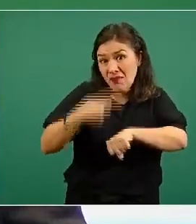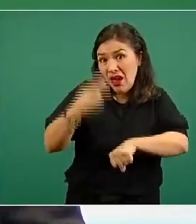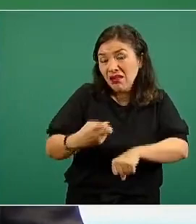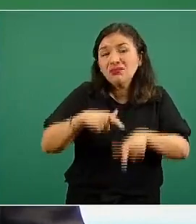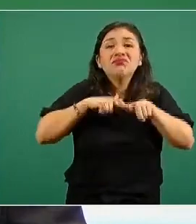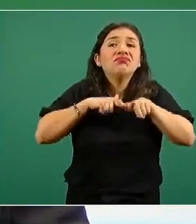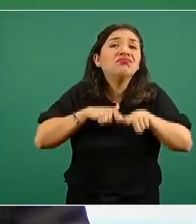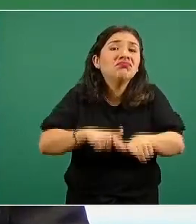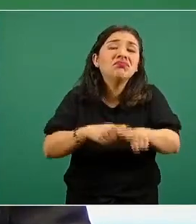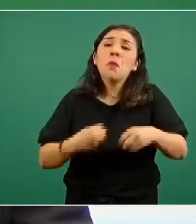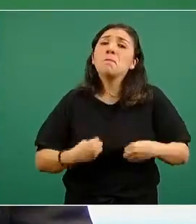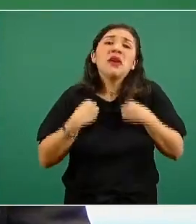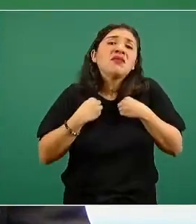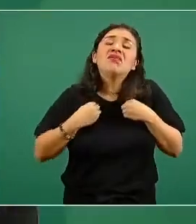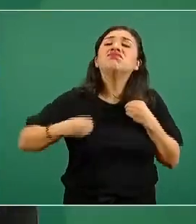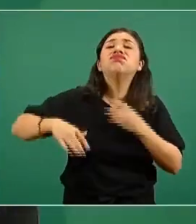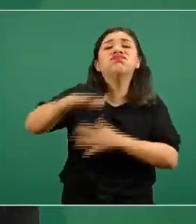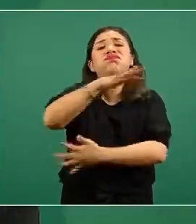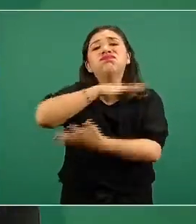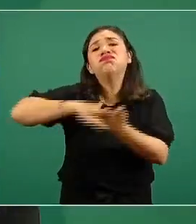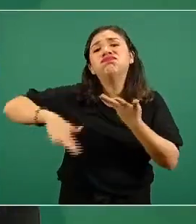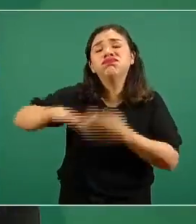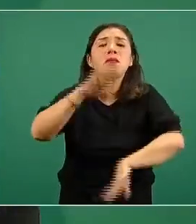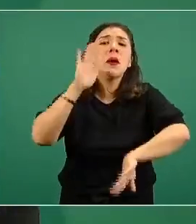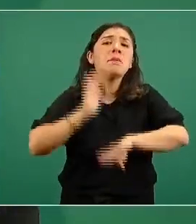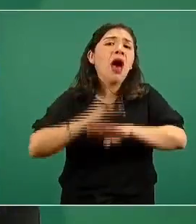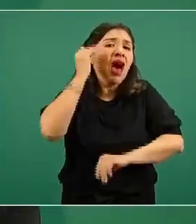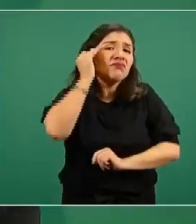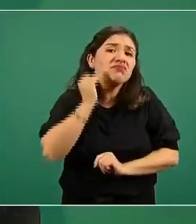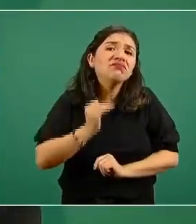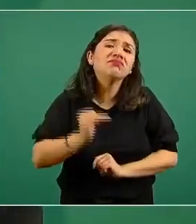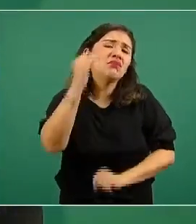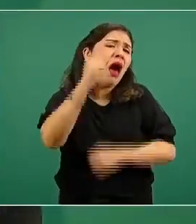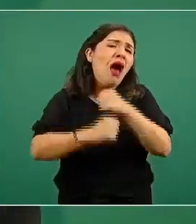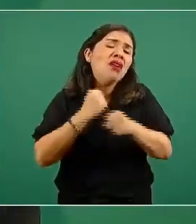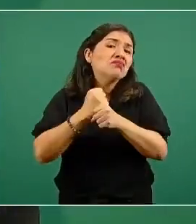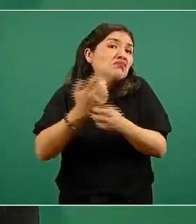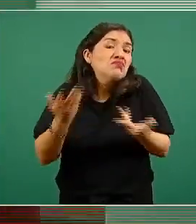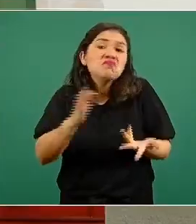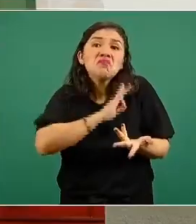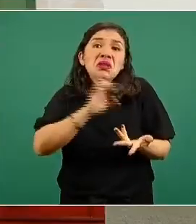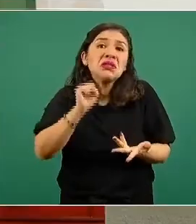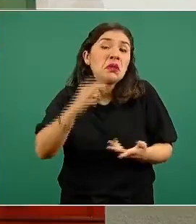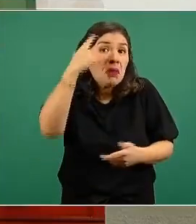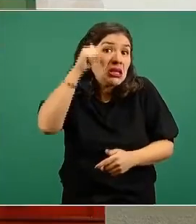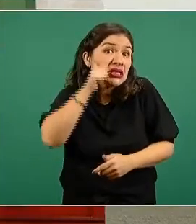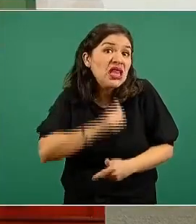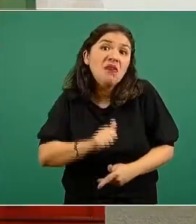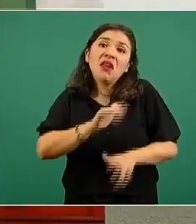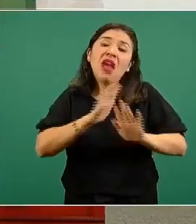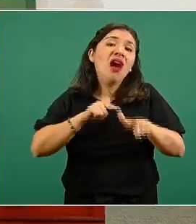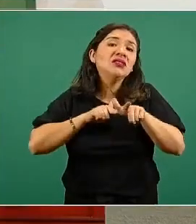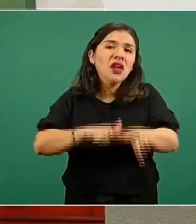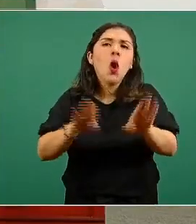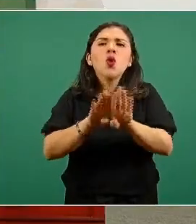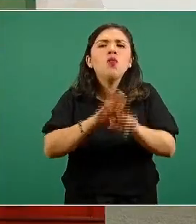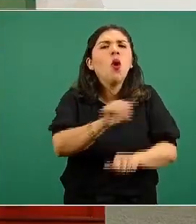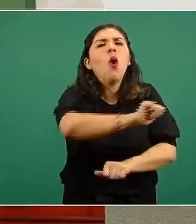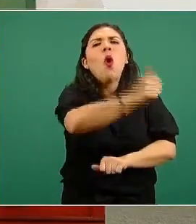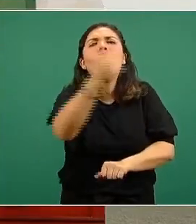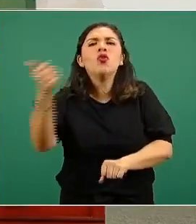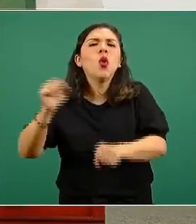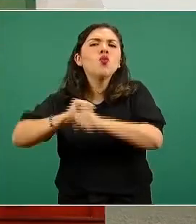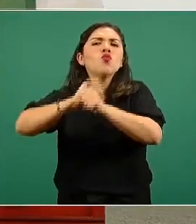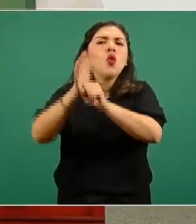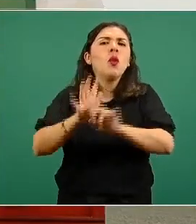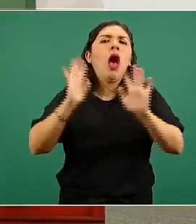tener que vivir y convivir durante mucho tiempo, probablemente para siempre, como lo hacemos con otros coronavirus